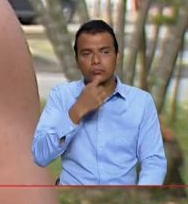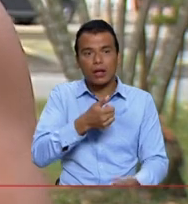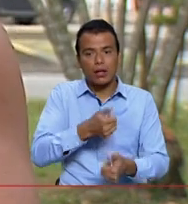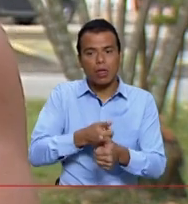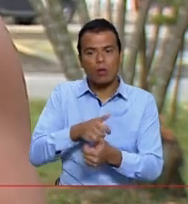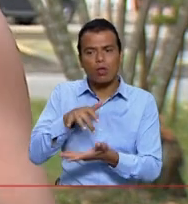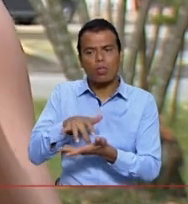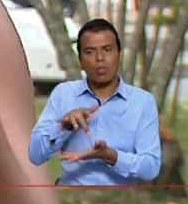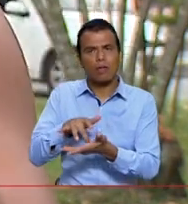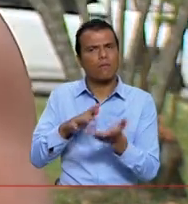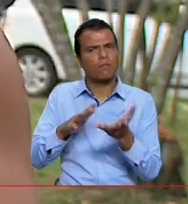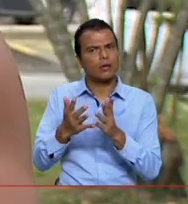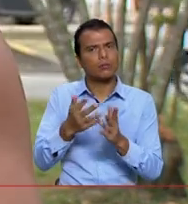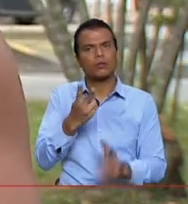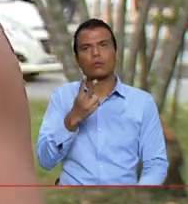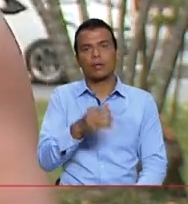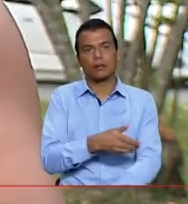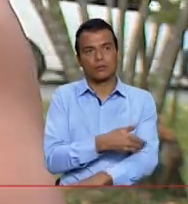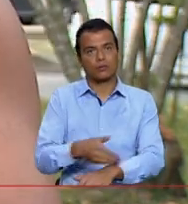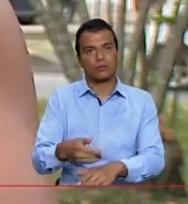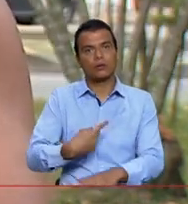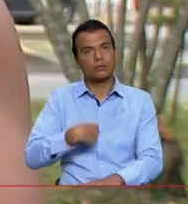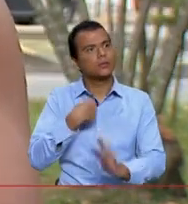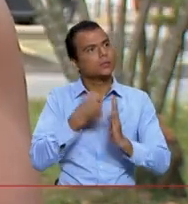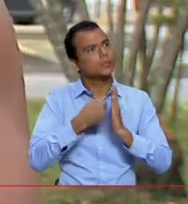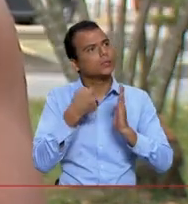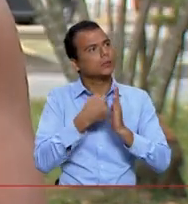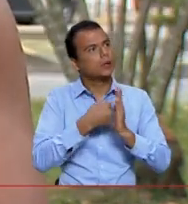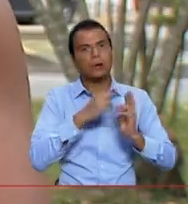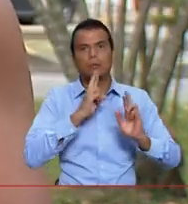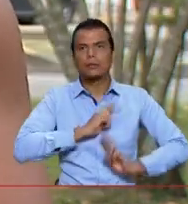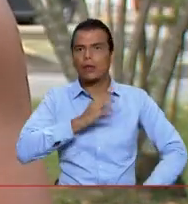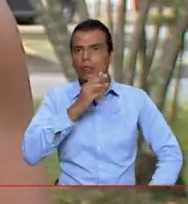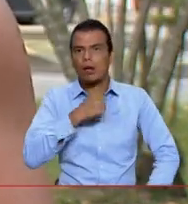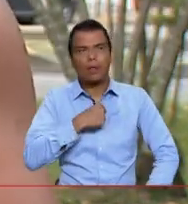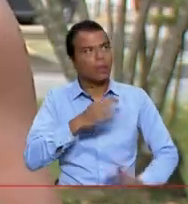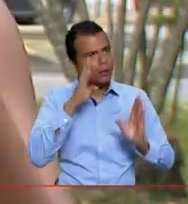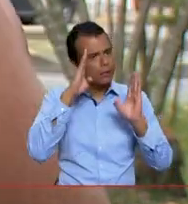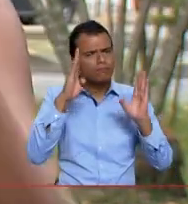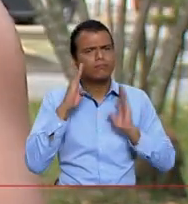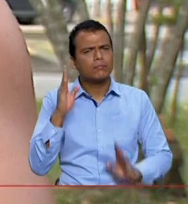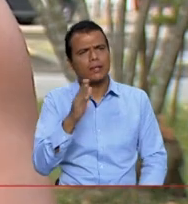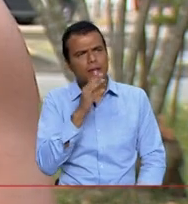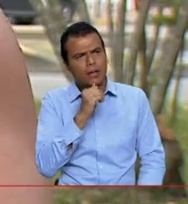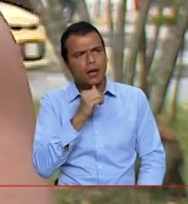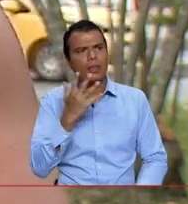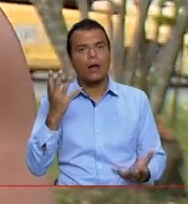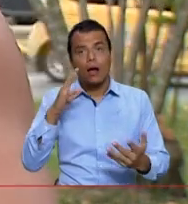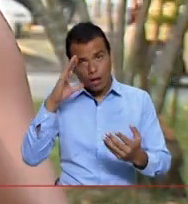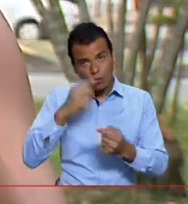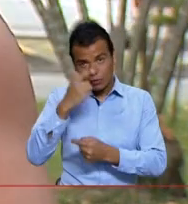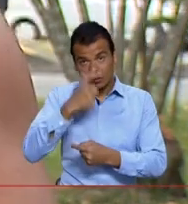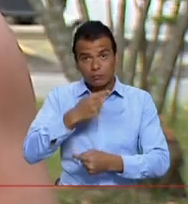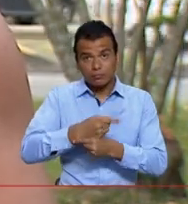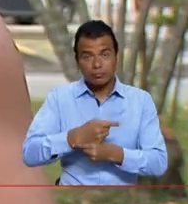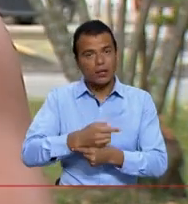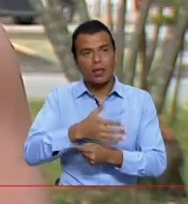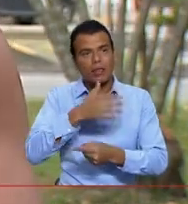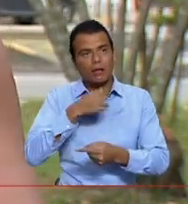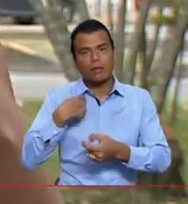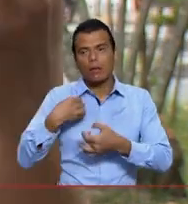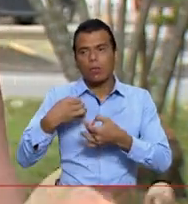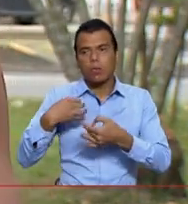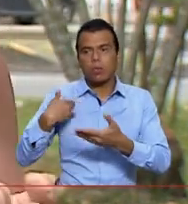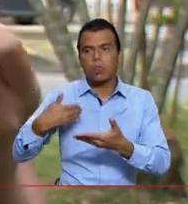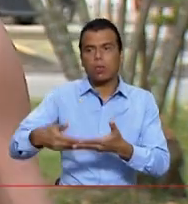No nos contestan, no nos abren la puerta, no nos dan ni siquiera el como algo de decirnos, tal día nos pagan, no. O sea, nos tienen a nosotros así hace